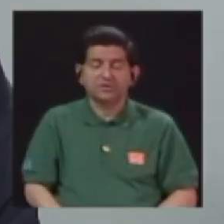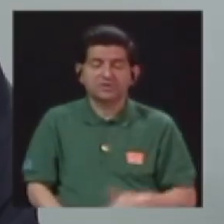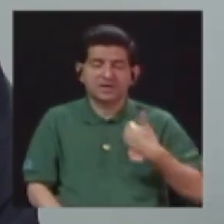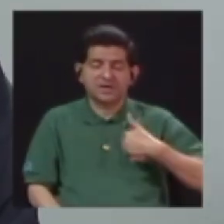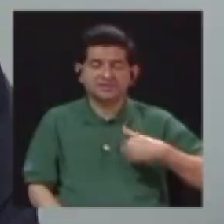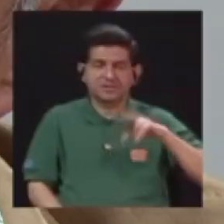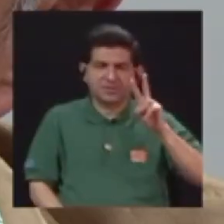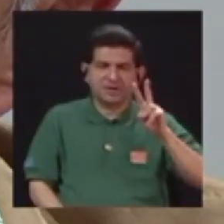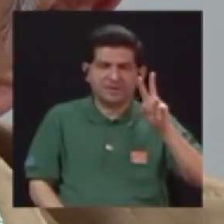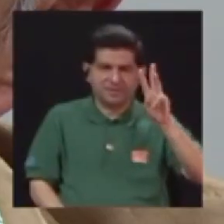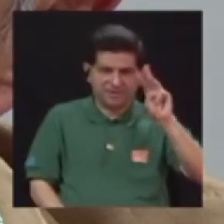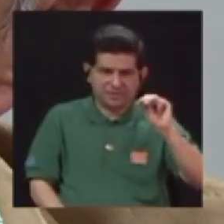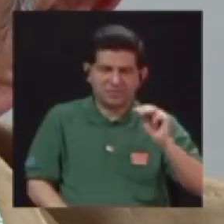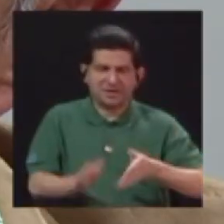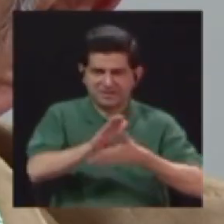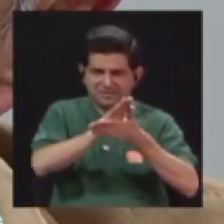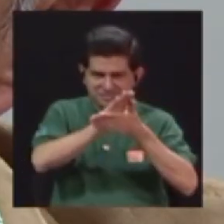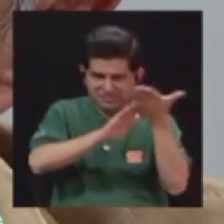se marcha